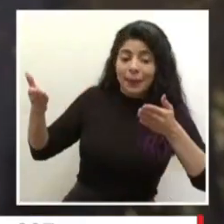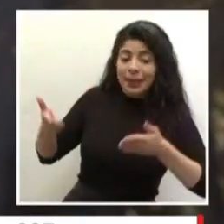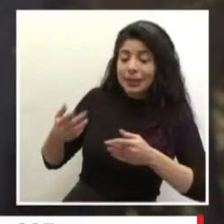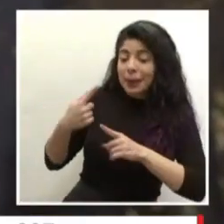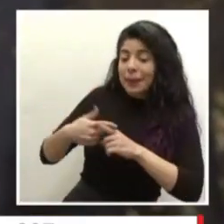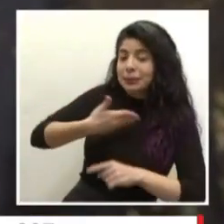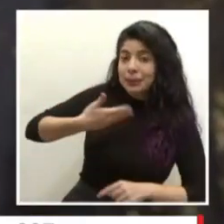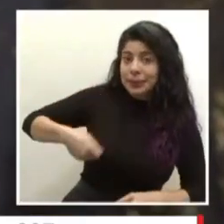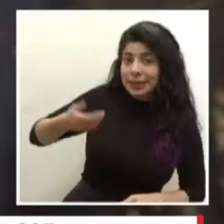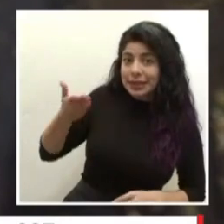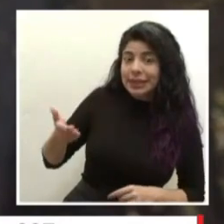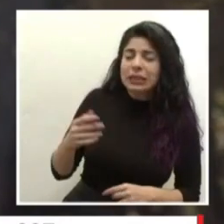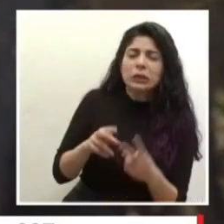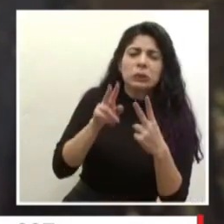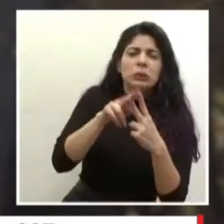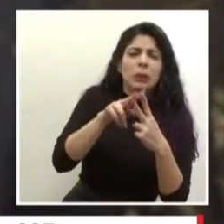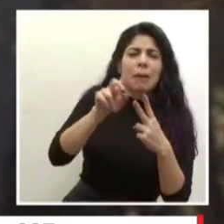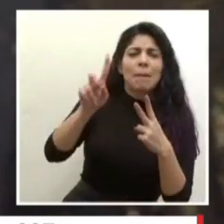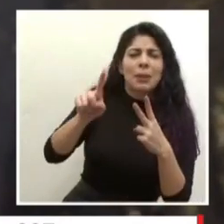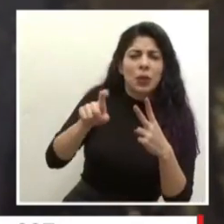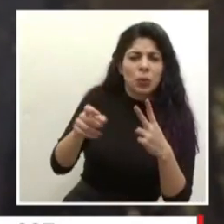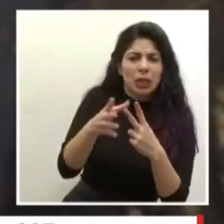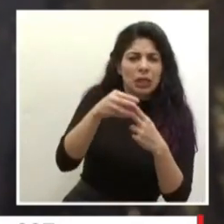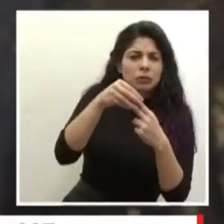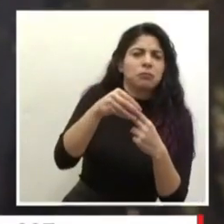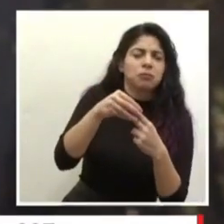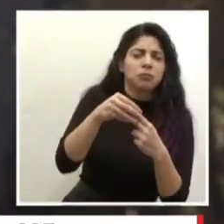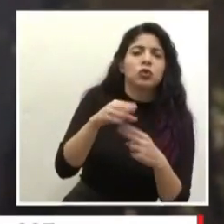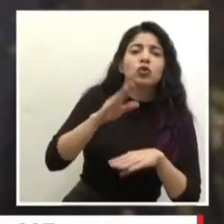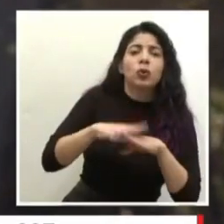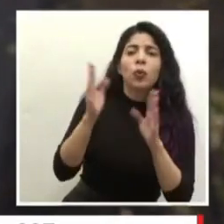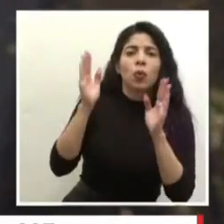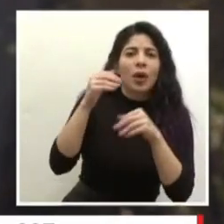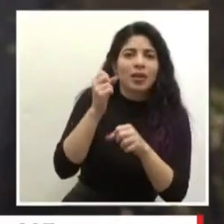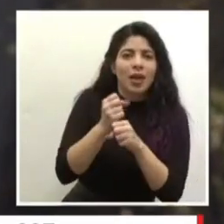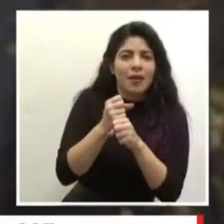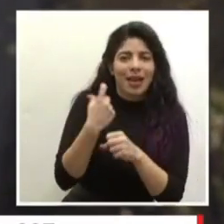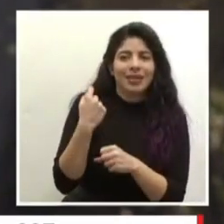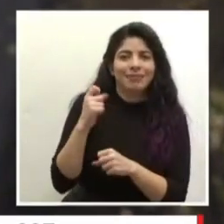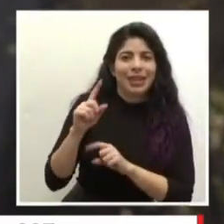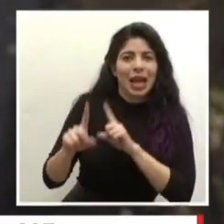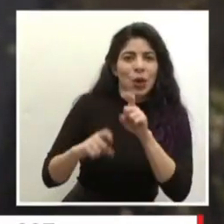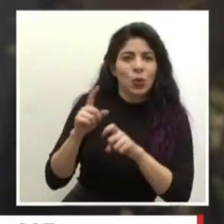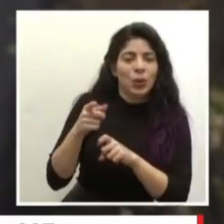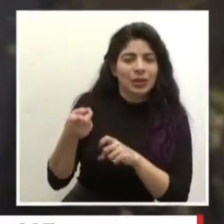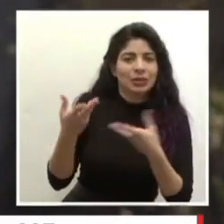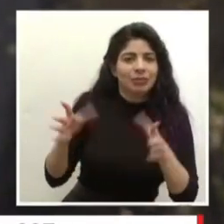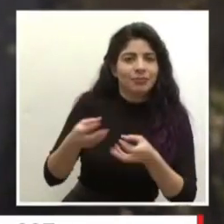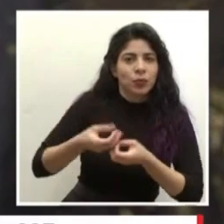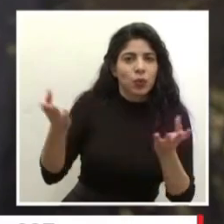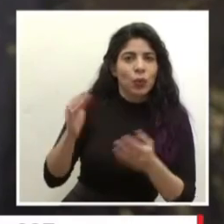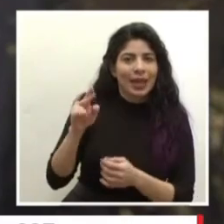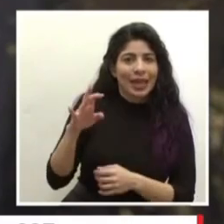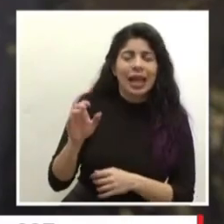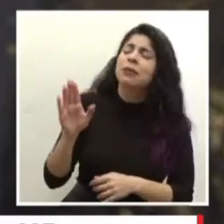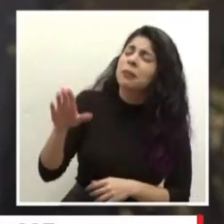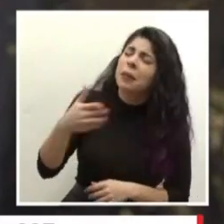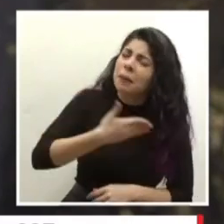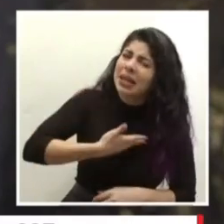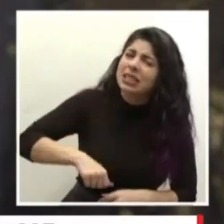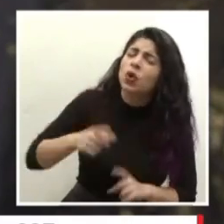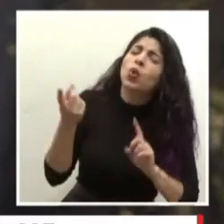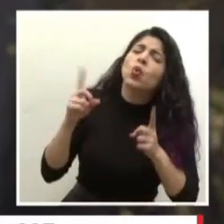señor presidente. Dos preguntas en una sobre el tema del desempleo, que es la encuesta que recién ha publicado el INEC. Presidente, ¿cuál es